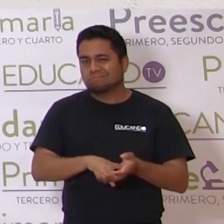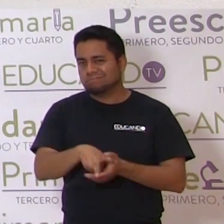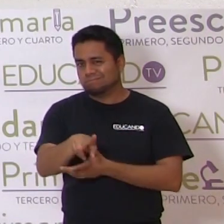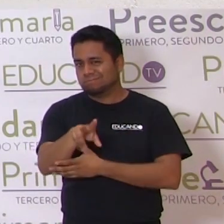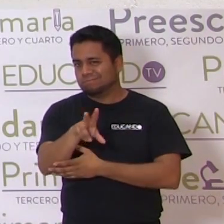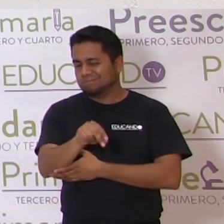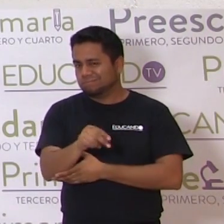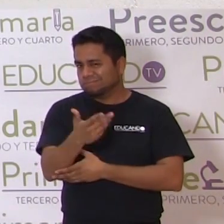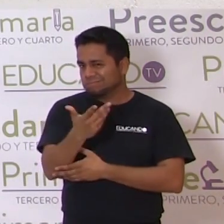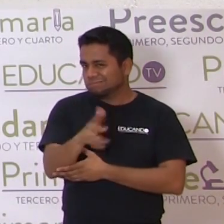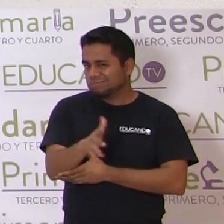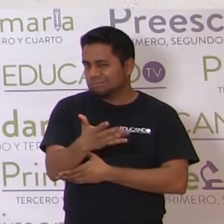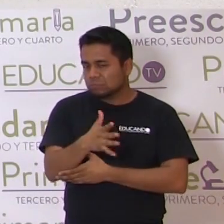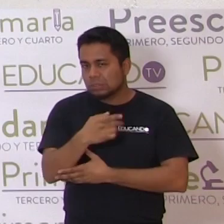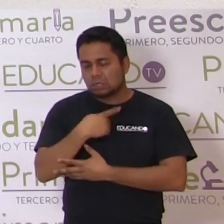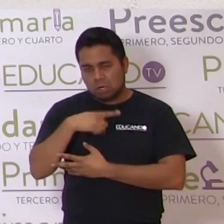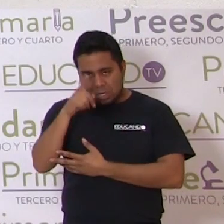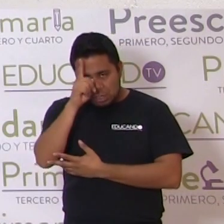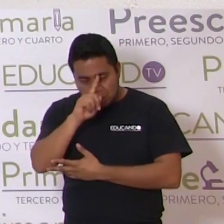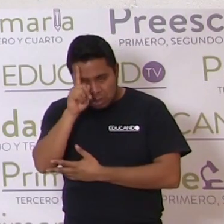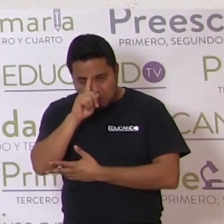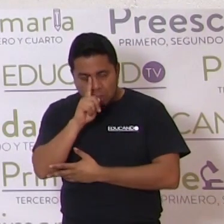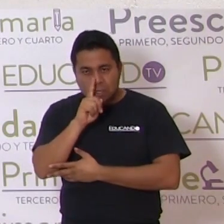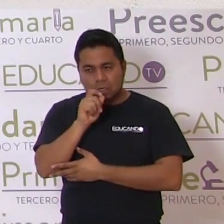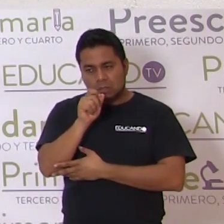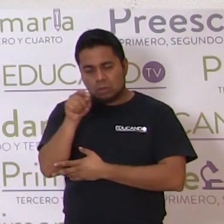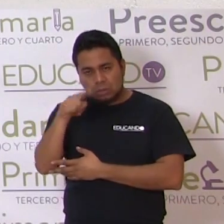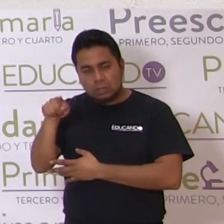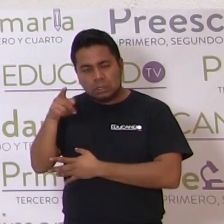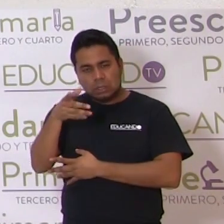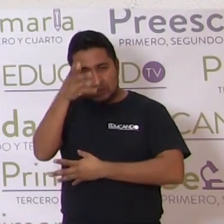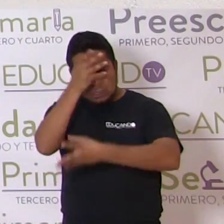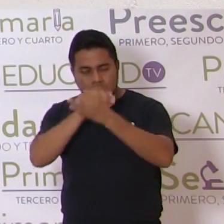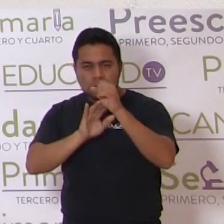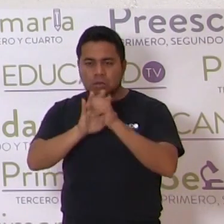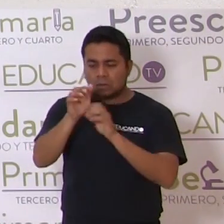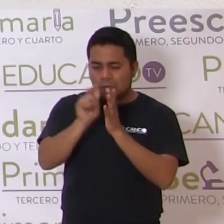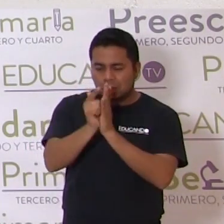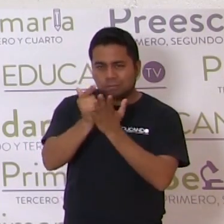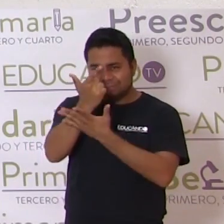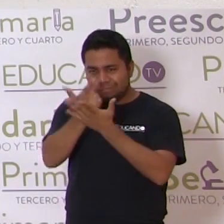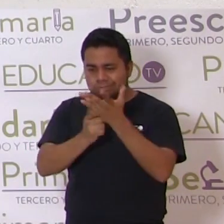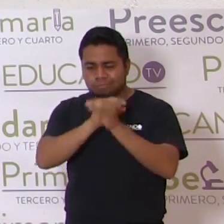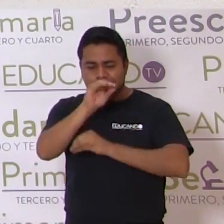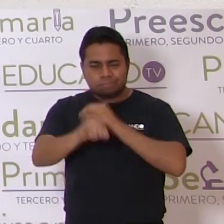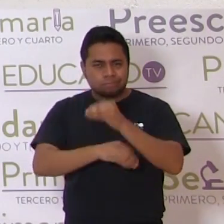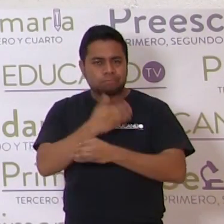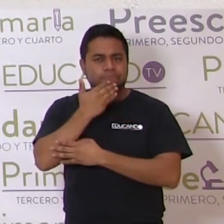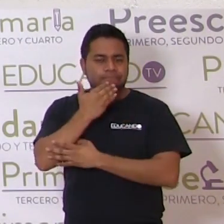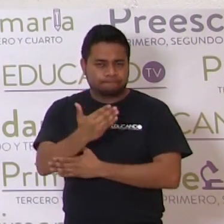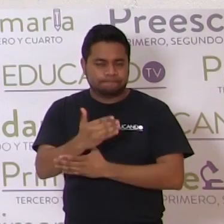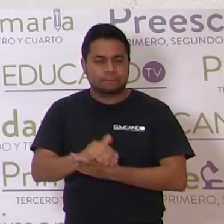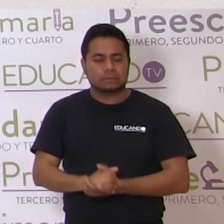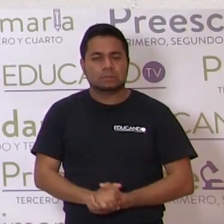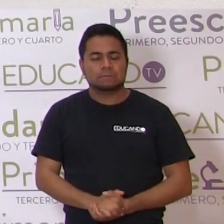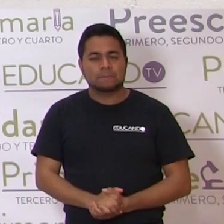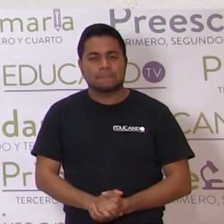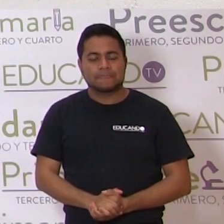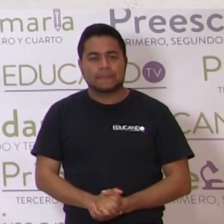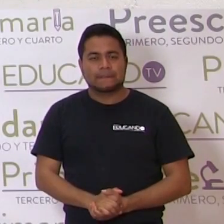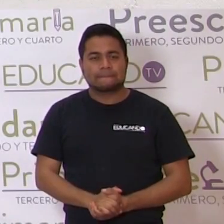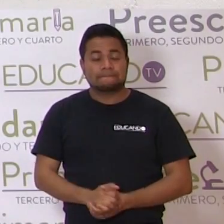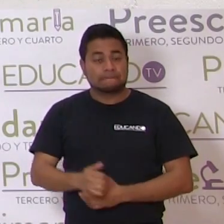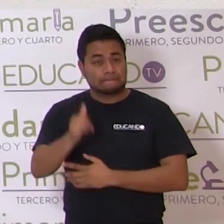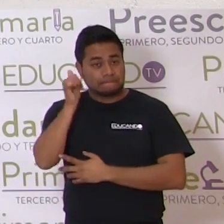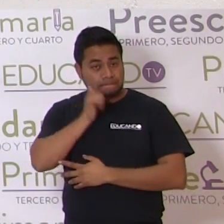académica. Entonces, yo sugiero que ustedes aprendan a hacer una buena bibliografía. Y una buena bibliografía siempre